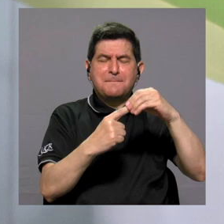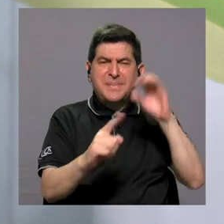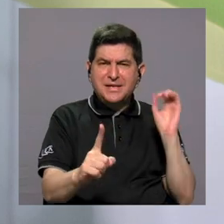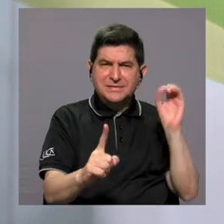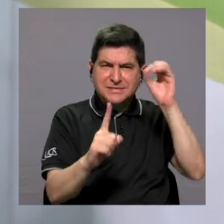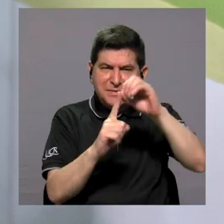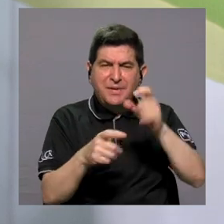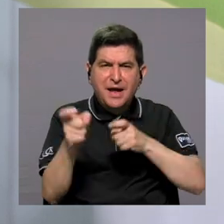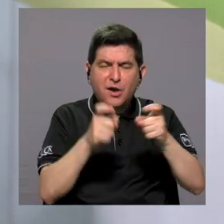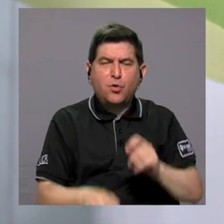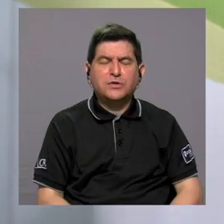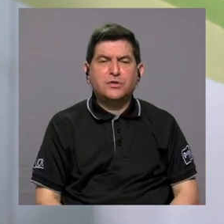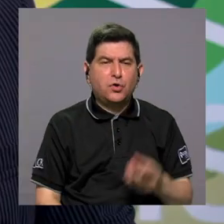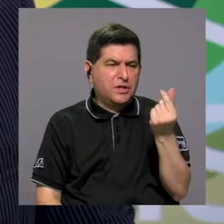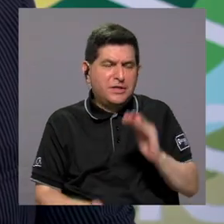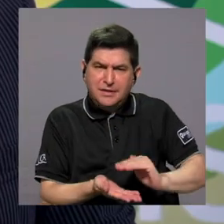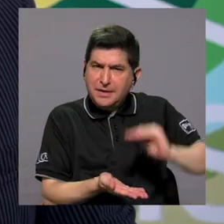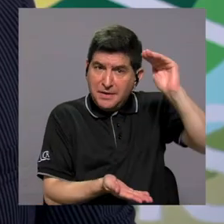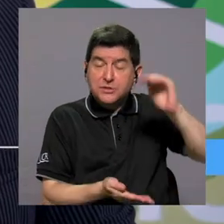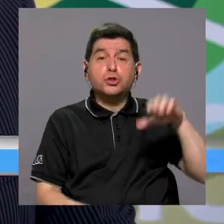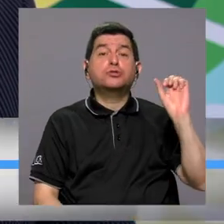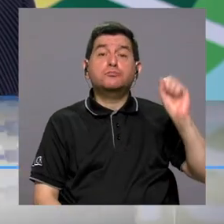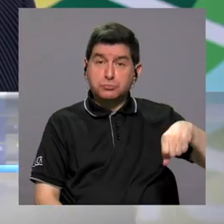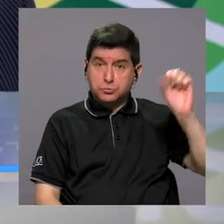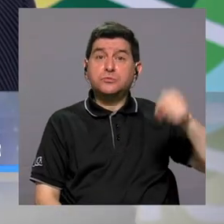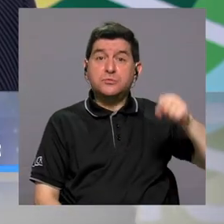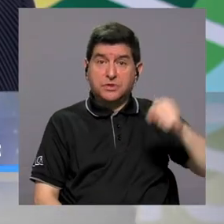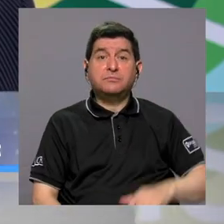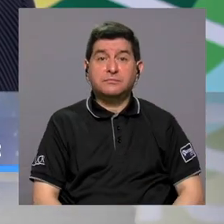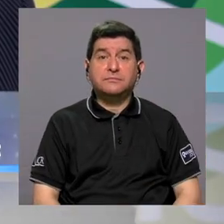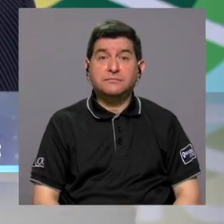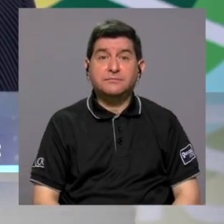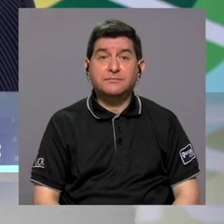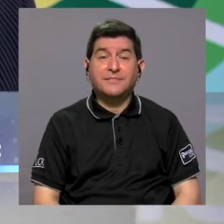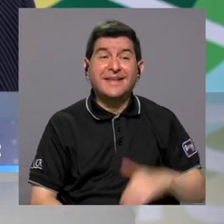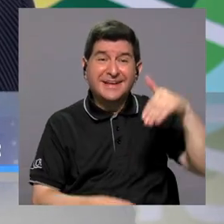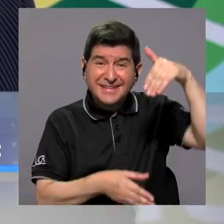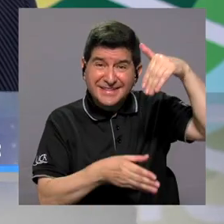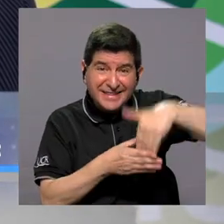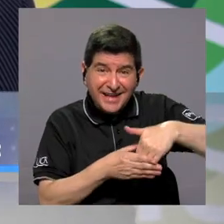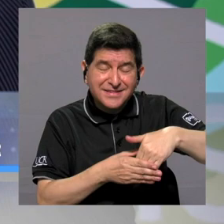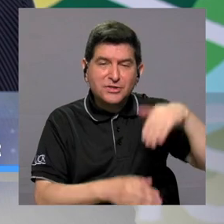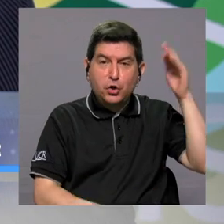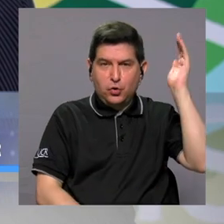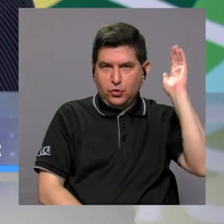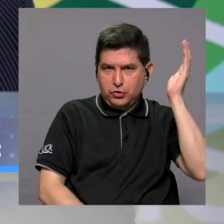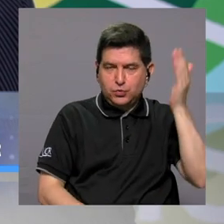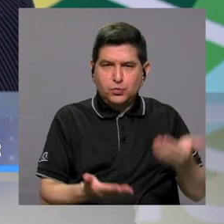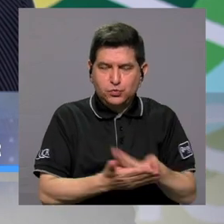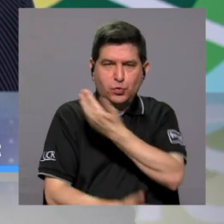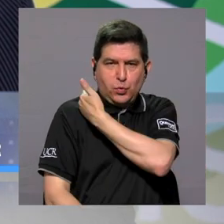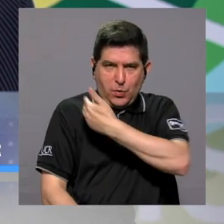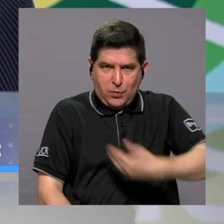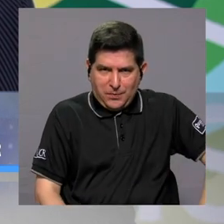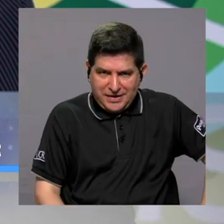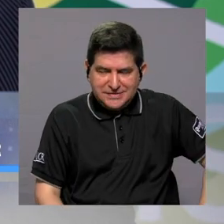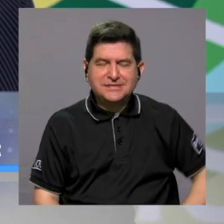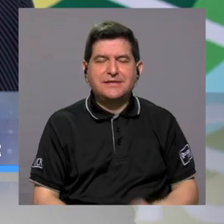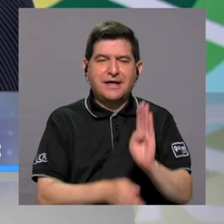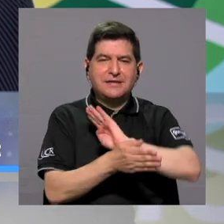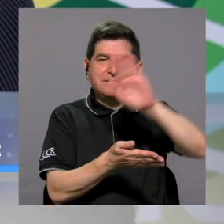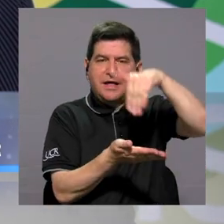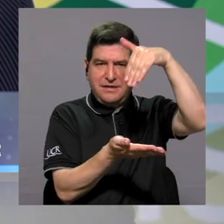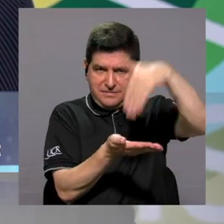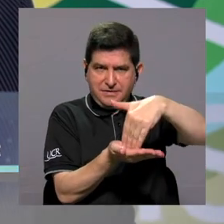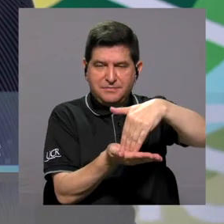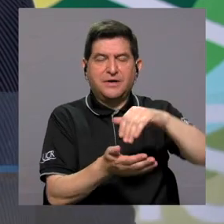objetivo el control de la inflación sí por lo menos dentro del discurso del nuevo presidente del banco